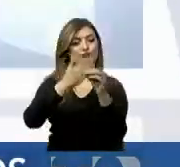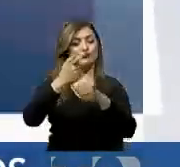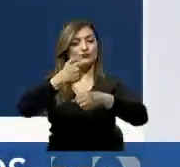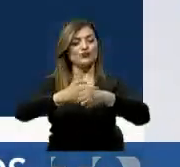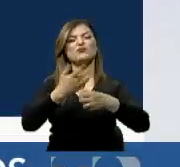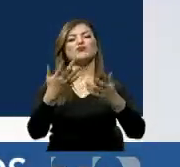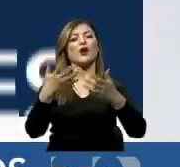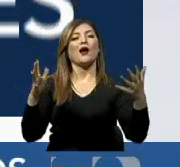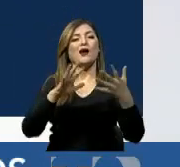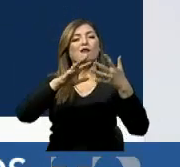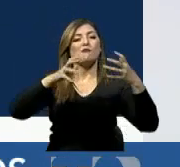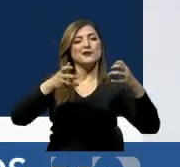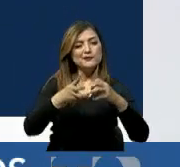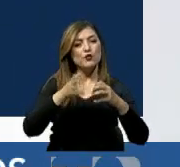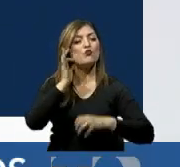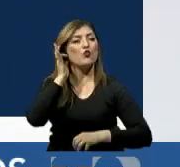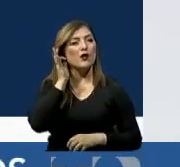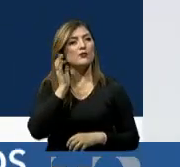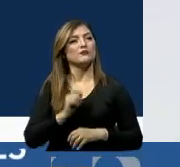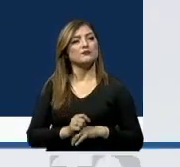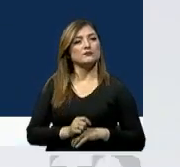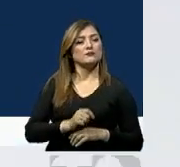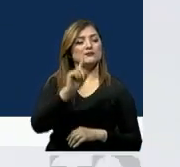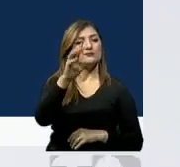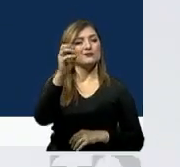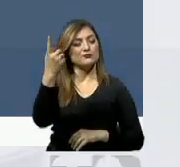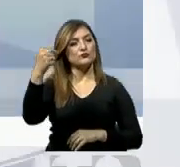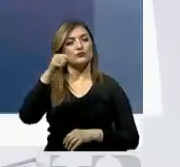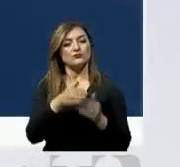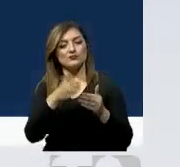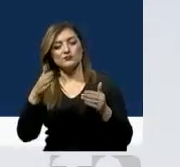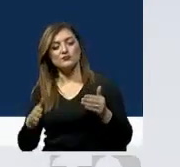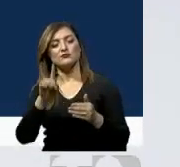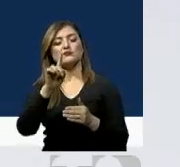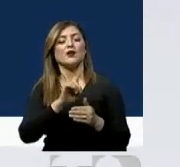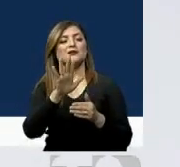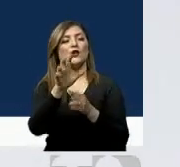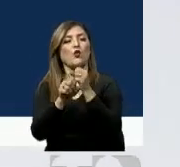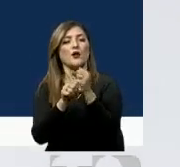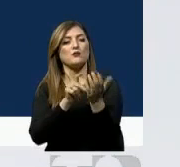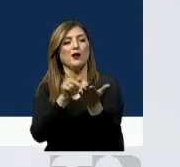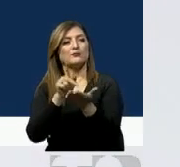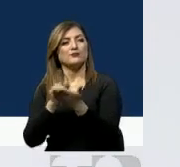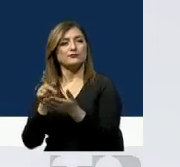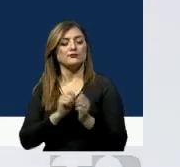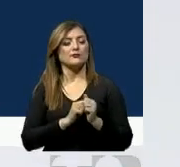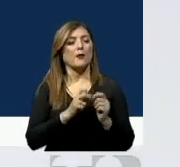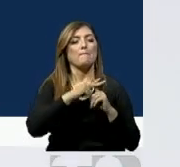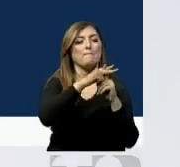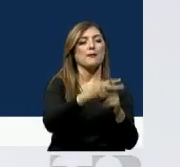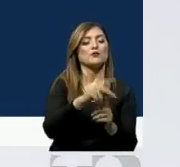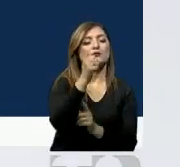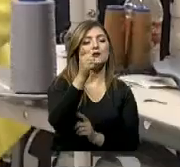valores. $100 millones a un plazo de 5 años colocados por el Banco Pichincha, monto que impulsará el financiamiento a 10.000